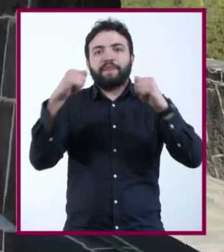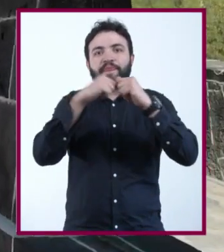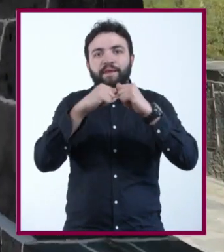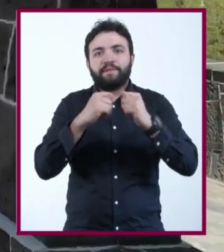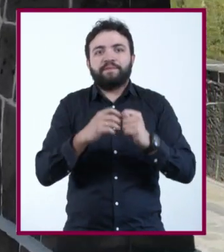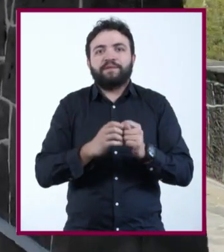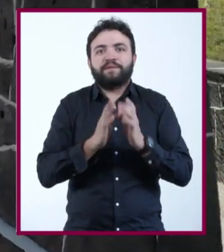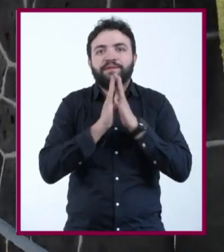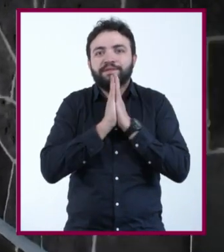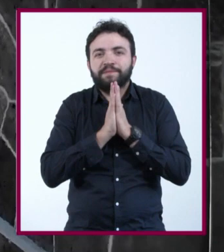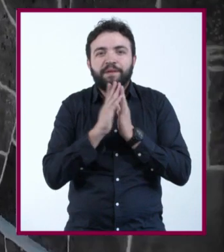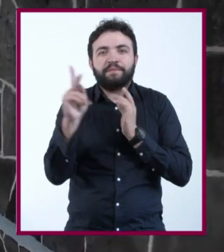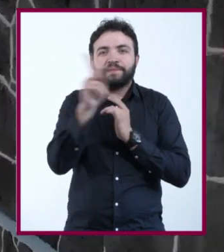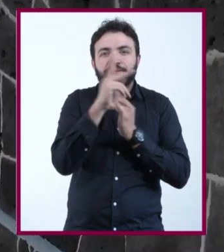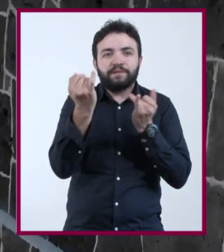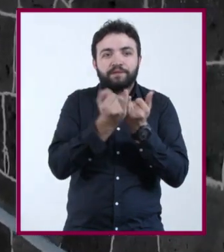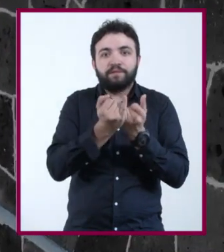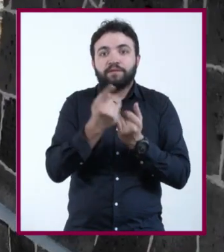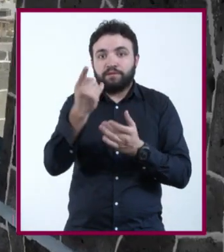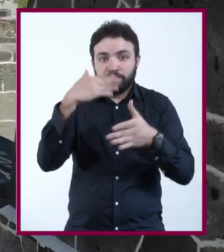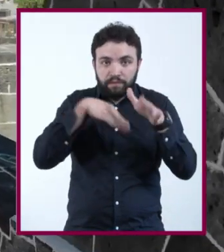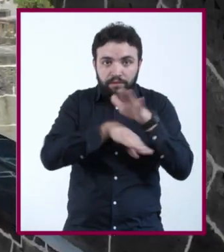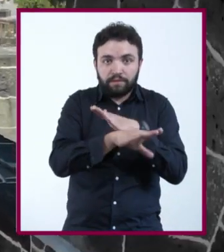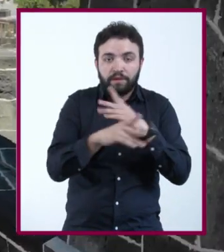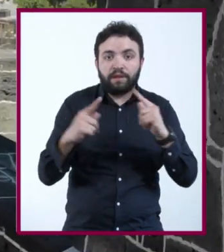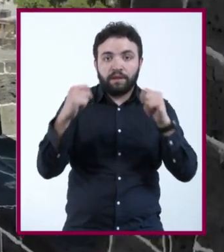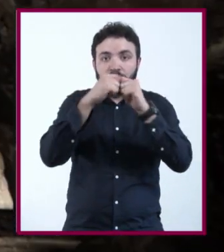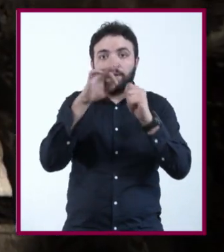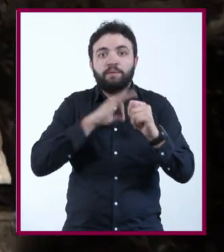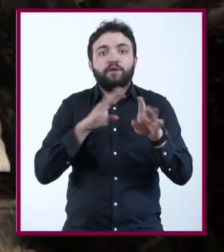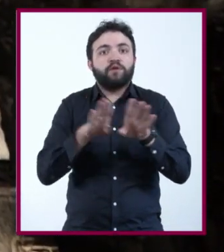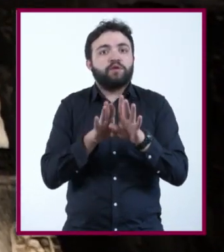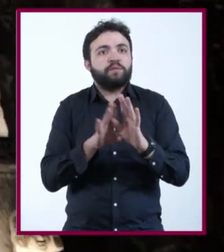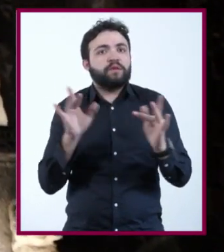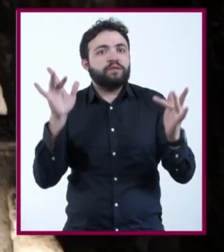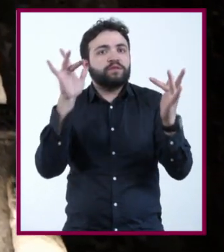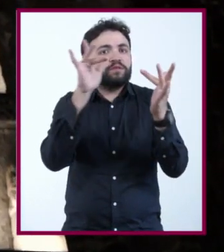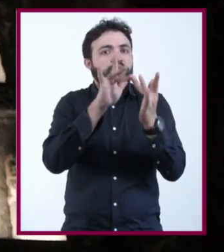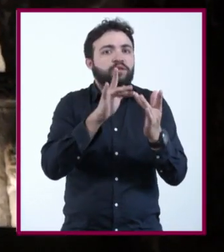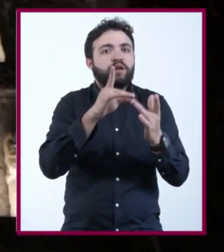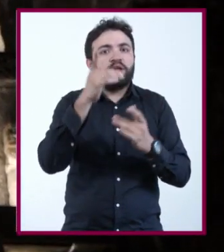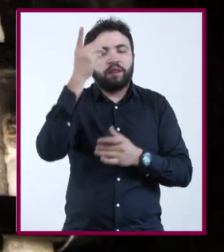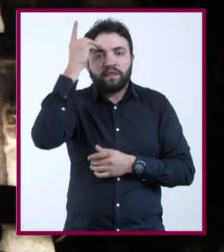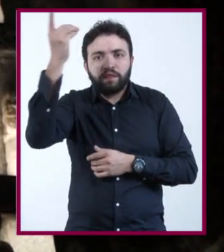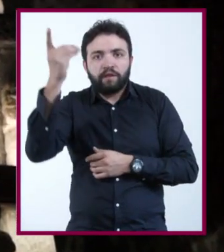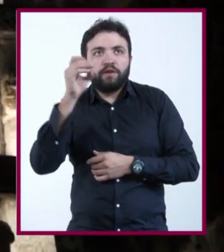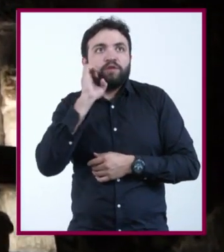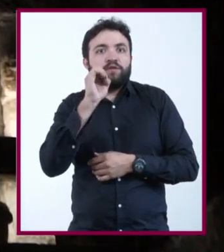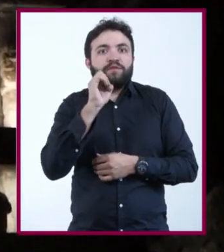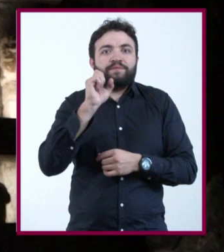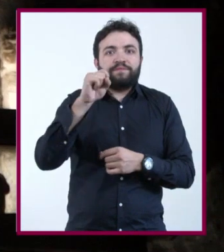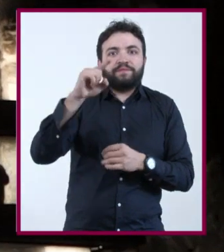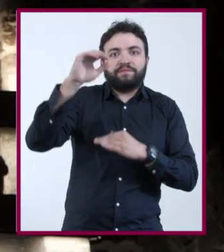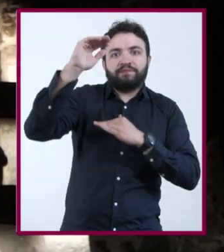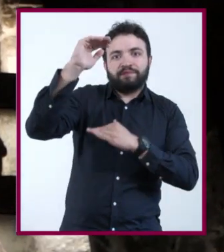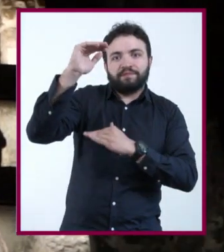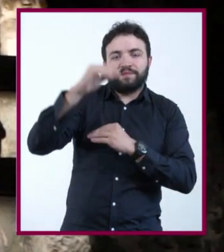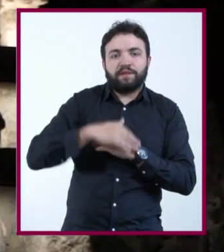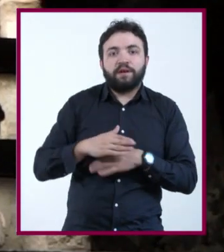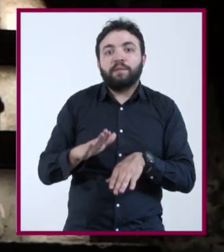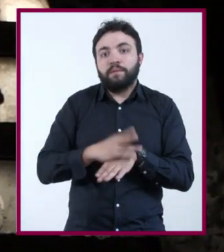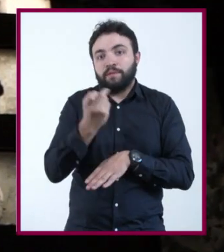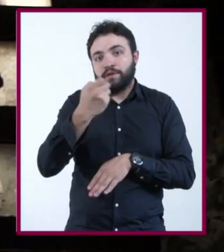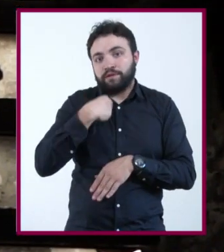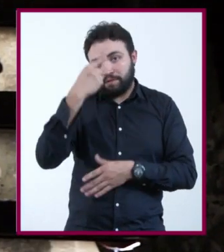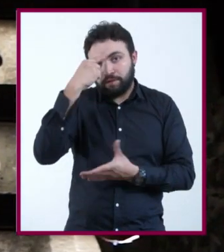en un templo, y en ese templo tú puedes encontrar esta conexión con un dios o con una pieza. Entonces,